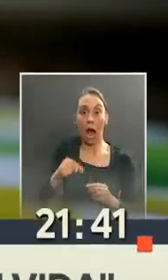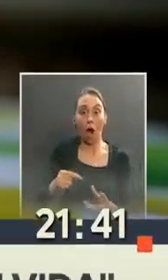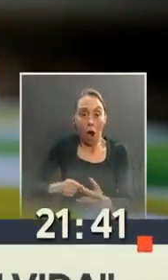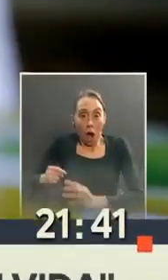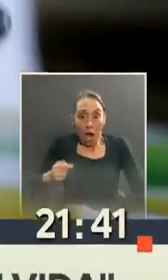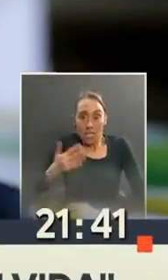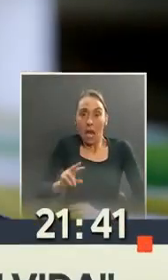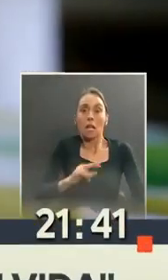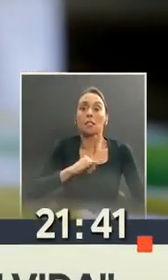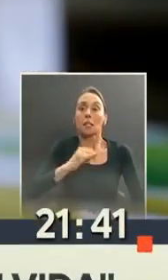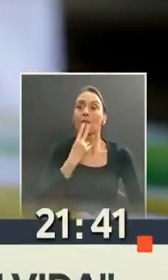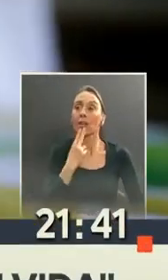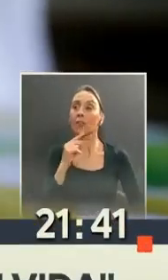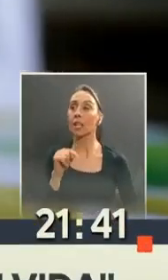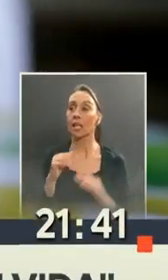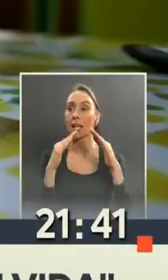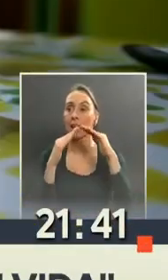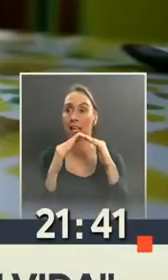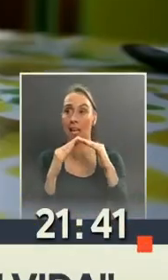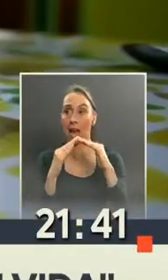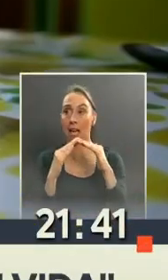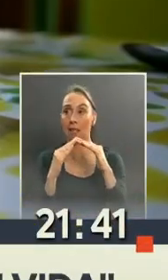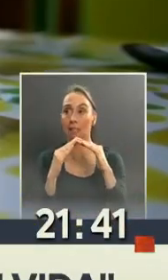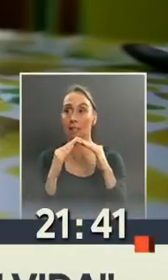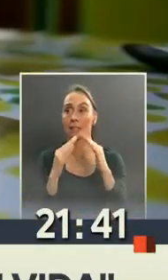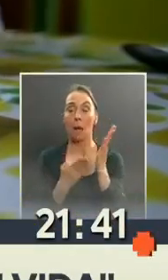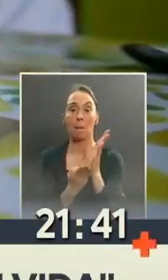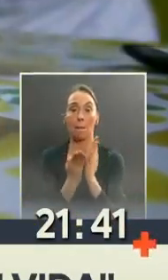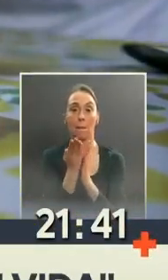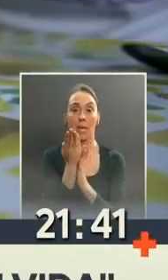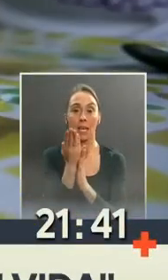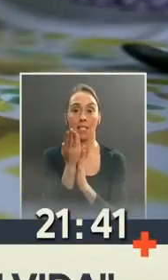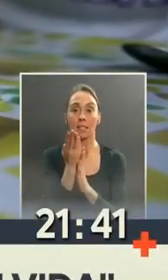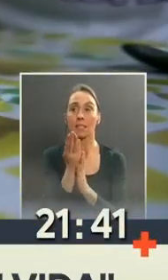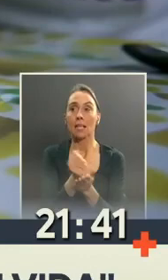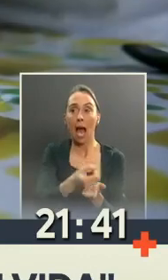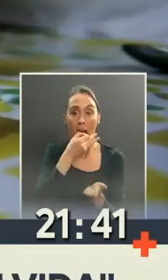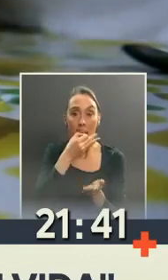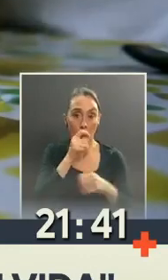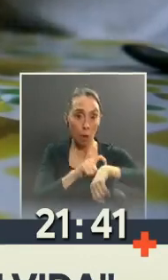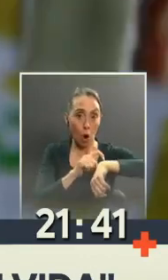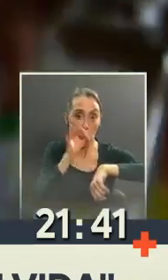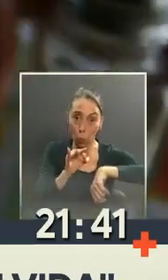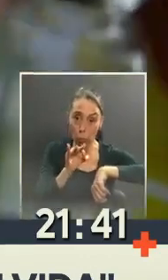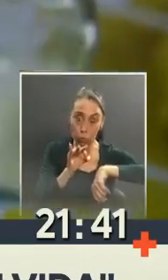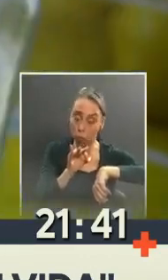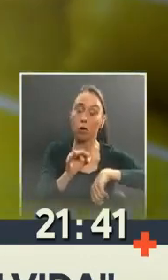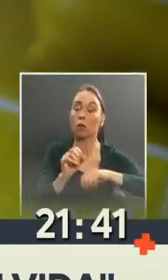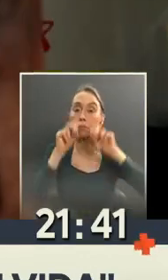Esta es de esas casas en las que el movimiento parte cuando los remedios dicen que el día comienza.